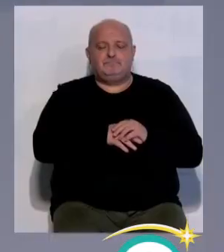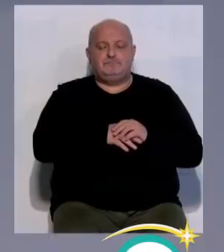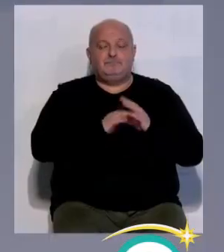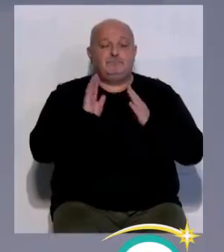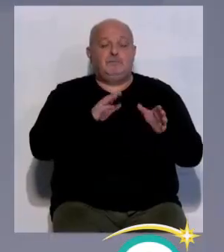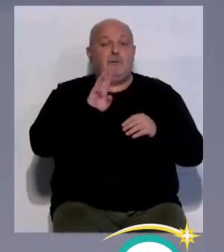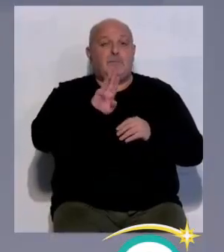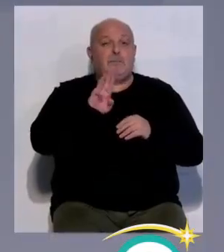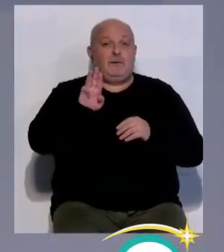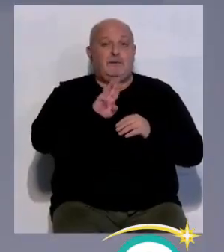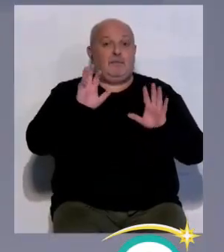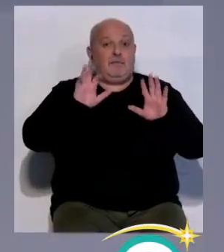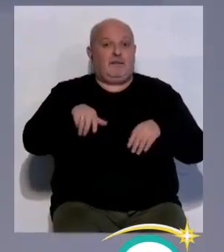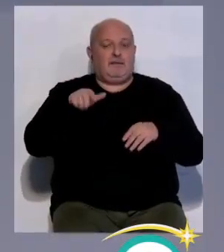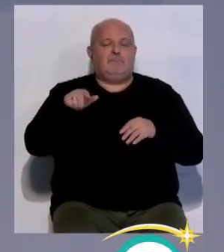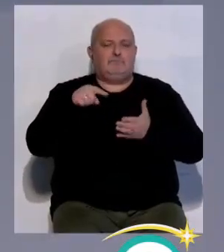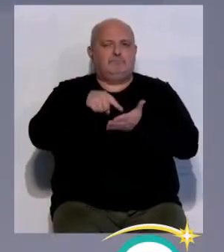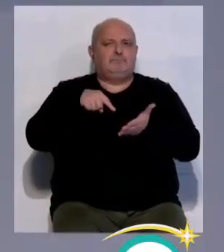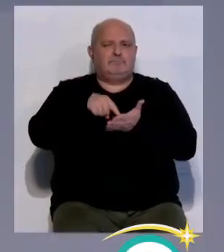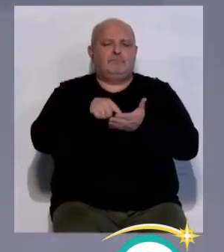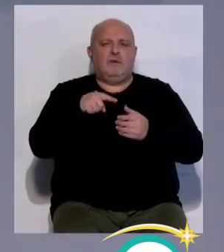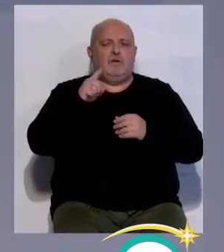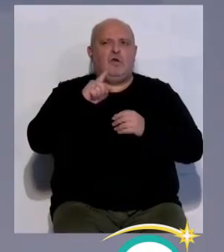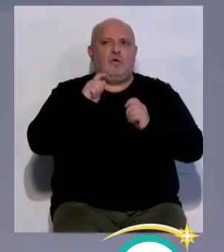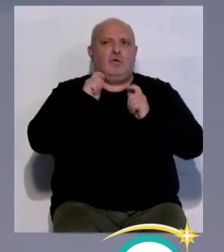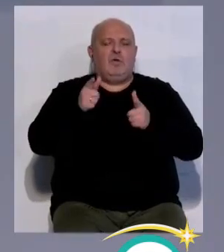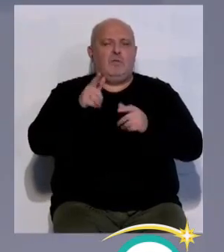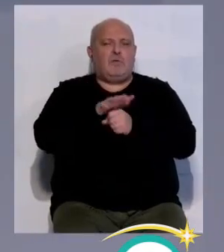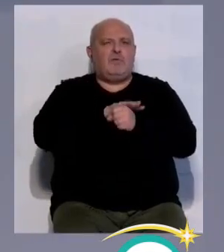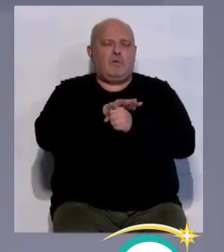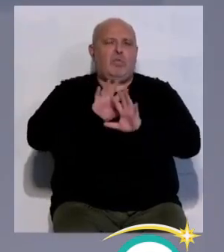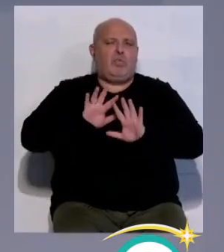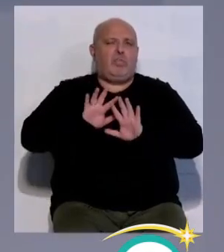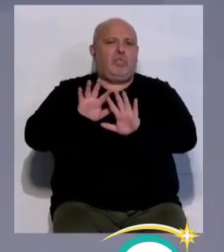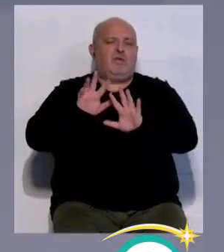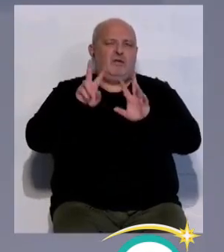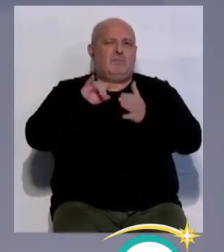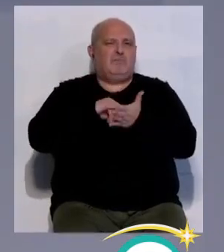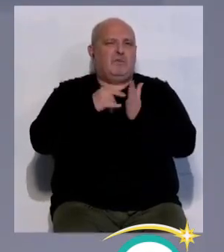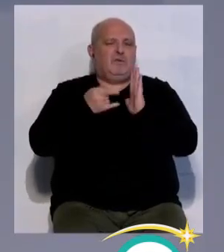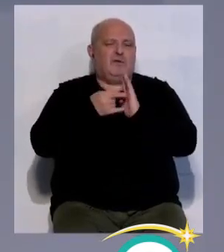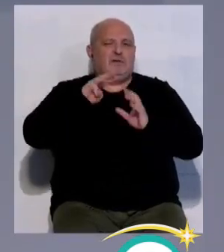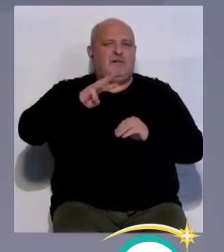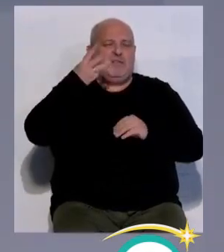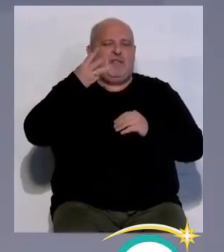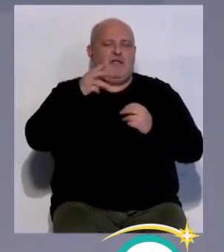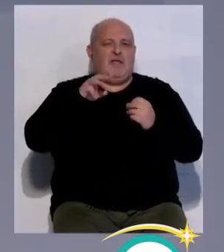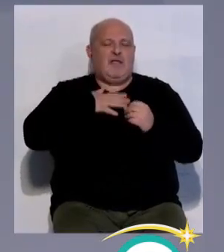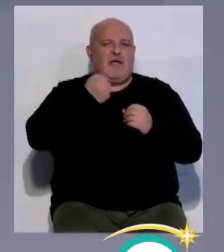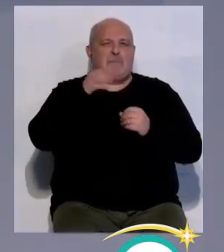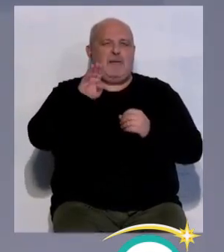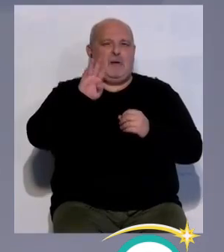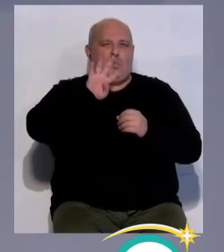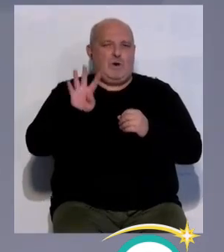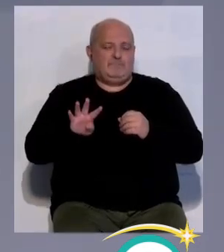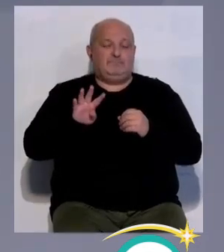Y el Partido Popular de Cádiz reclama que no se relega la provincia de Cádiz en el proyecto del tercer carril en la AP4.